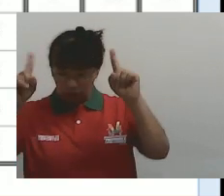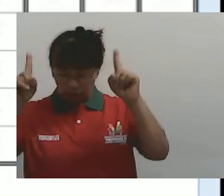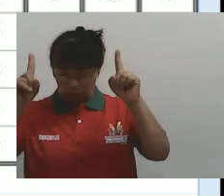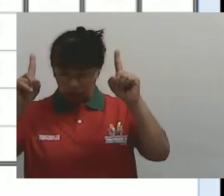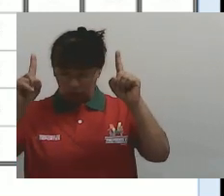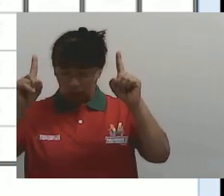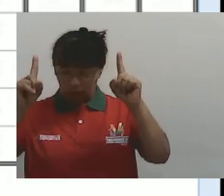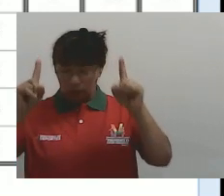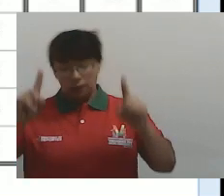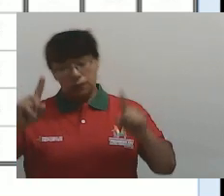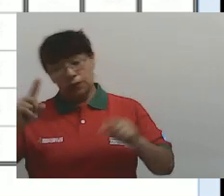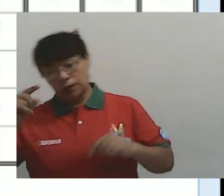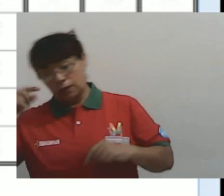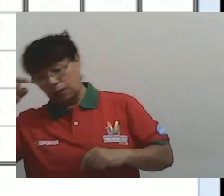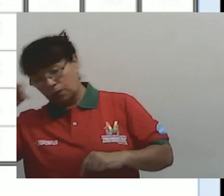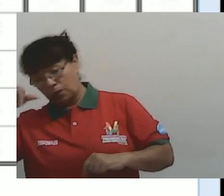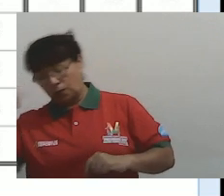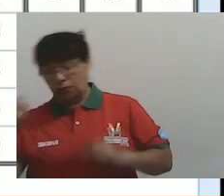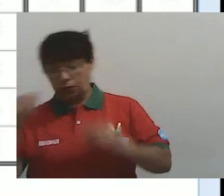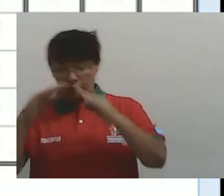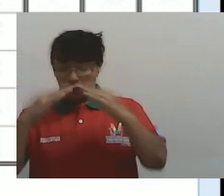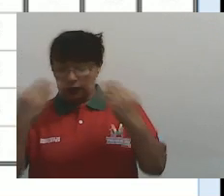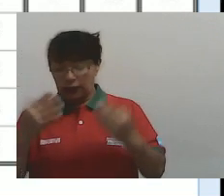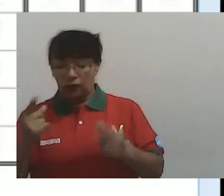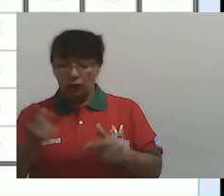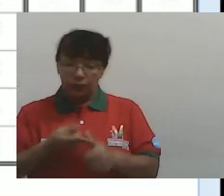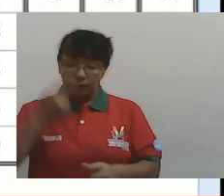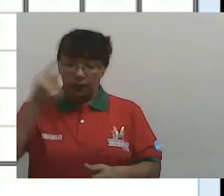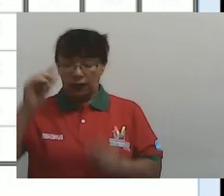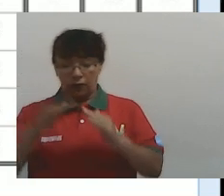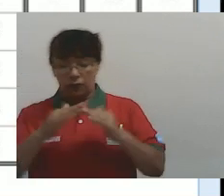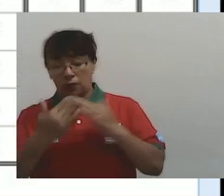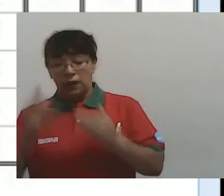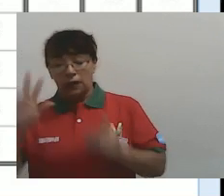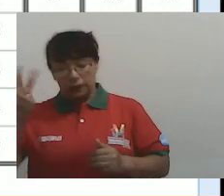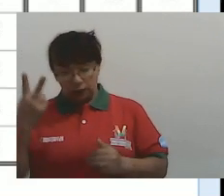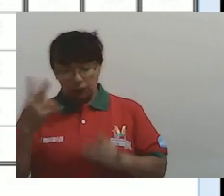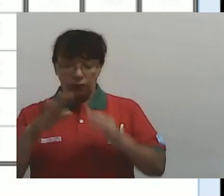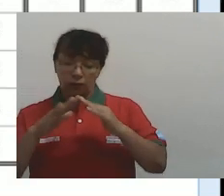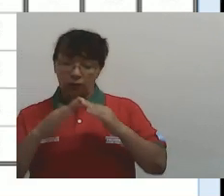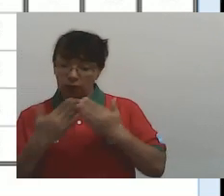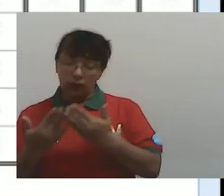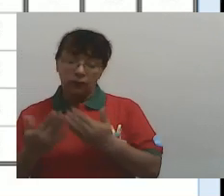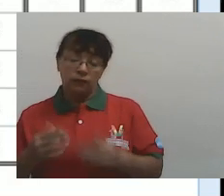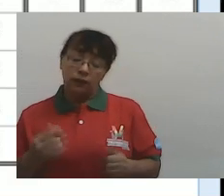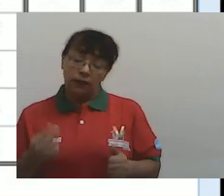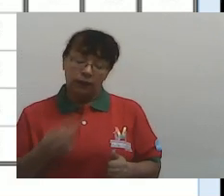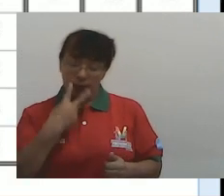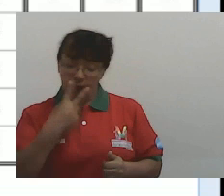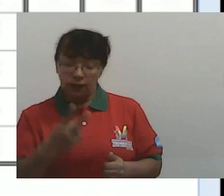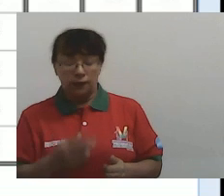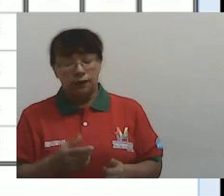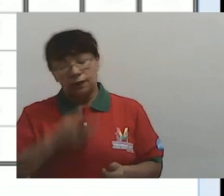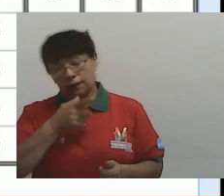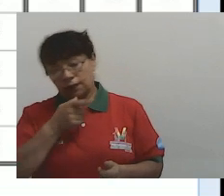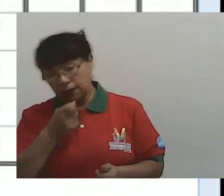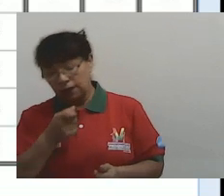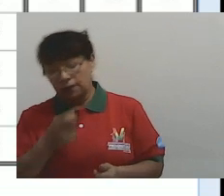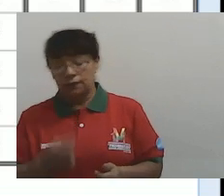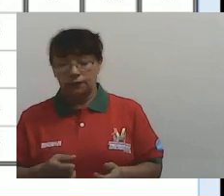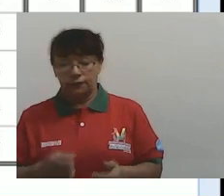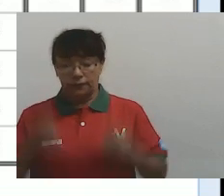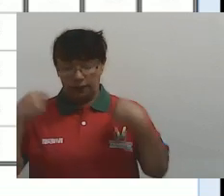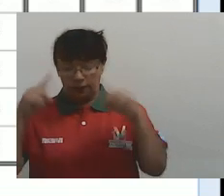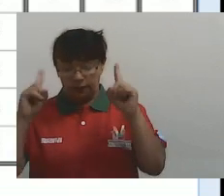Villa Rivero. Por cierto, es de Cochabamba, de hace varios años, si se fijan, 2014. Y tiene en esa prueba